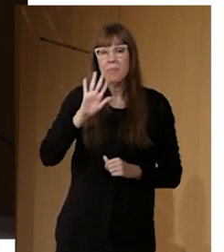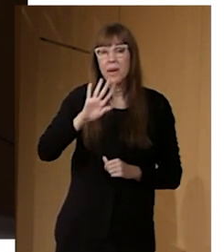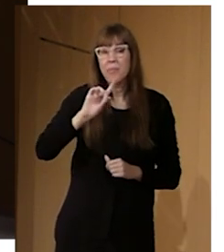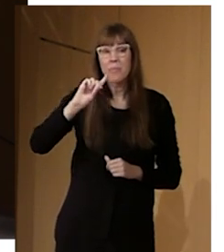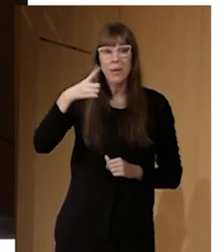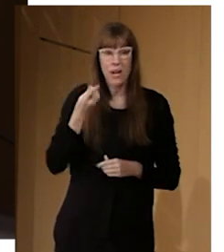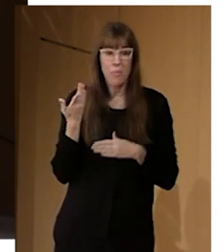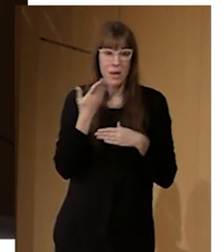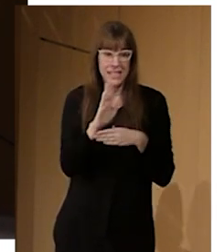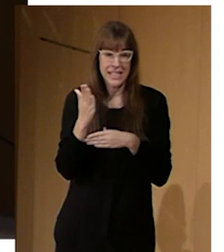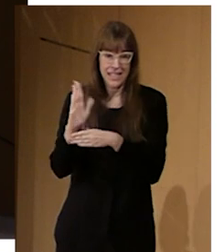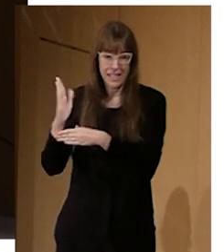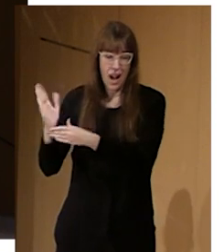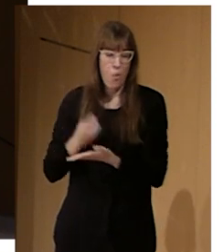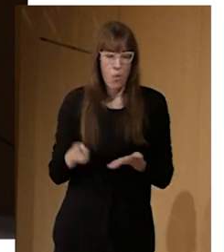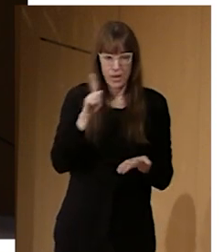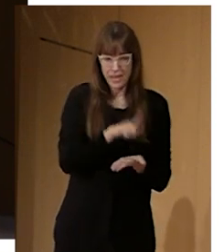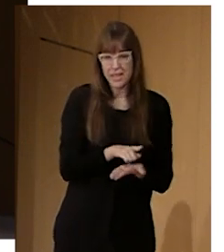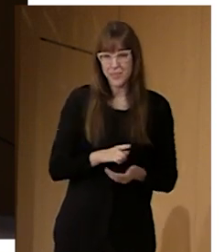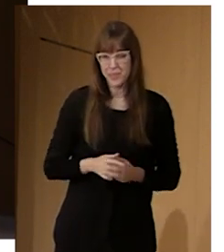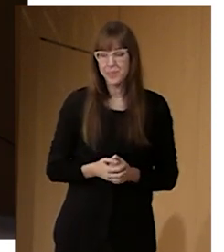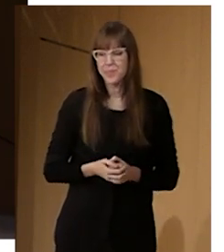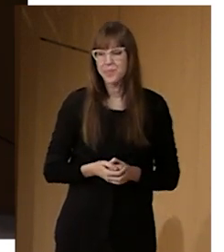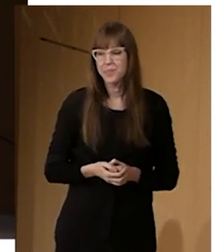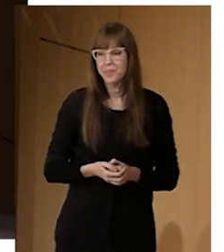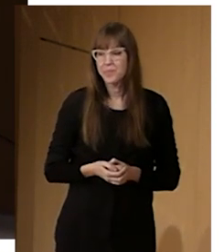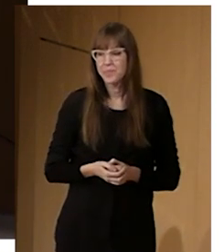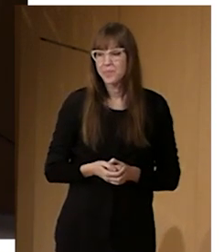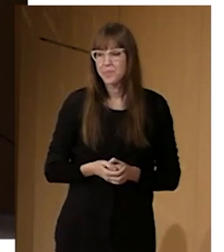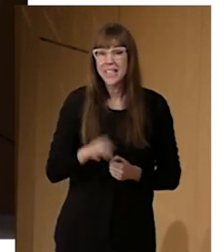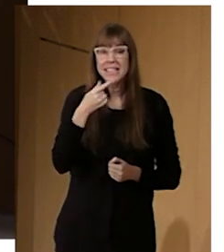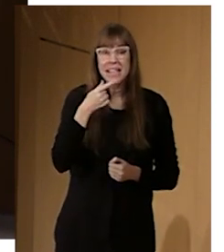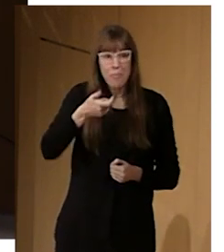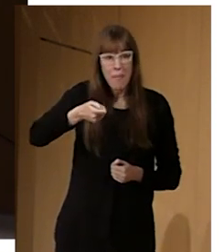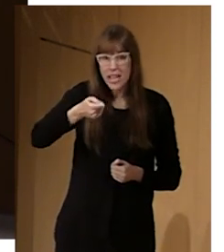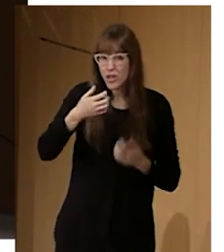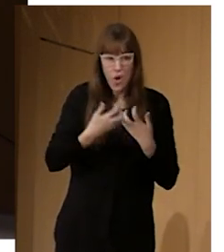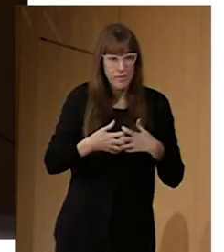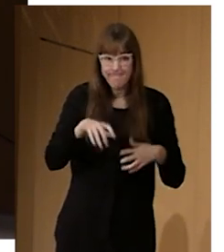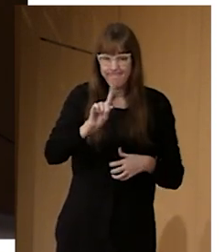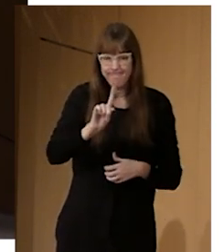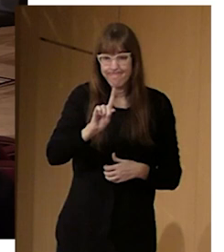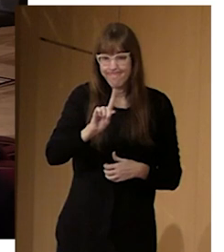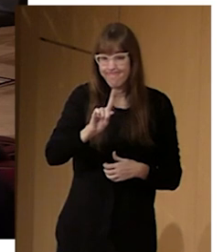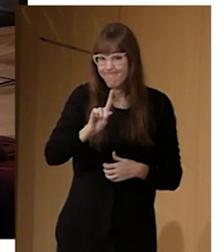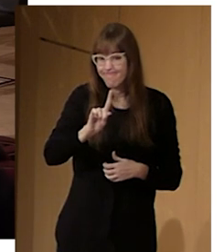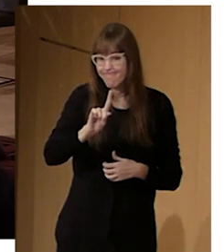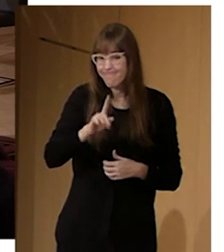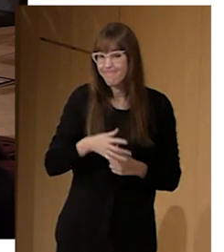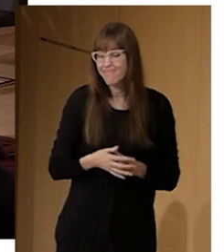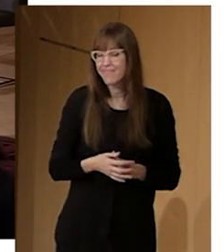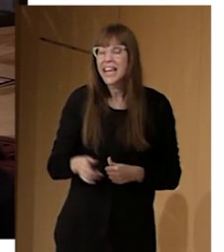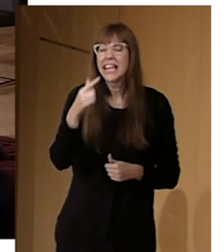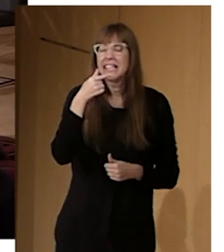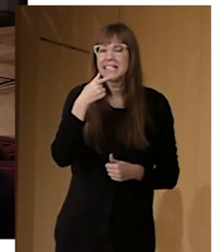presentemos de nuevo no me funciona el mando Perdón que